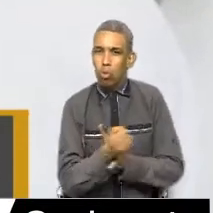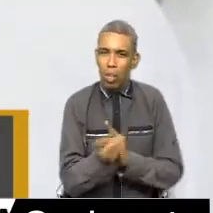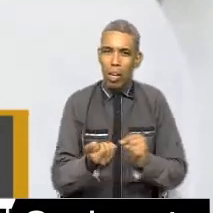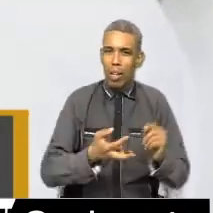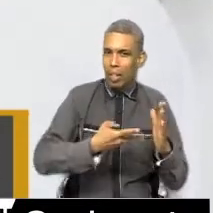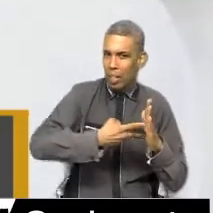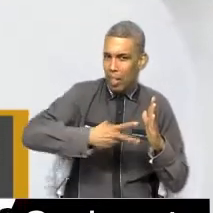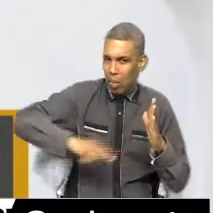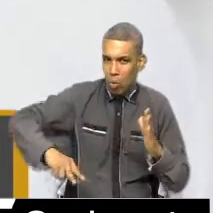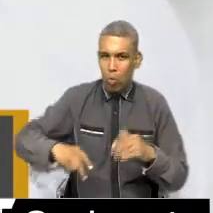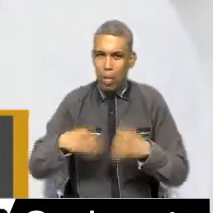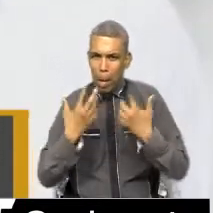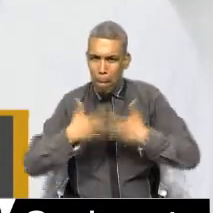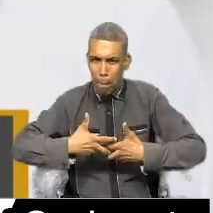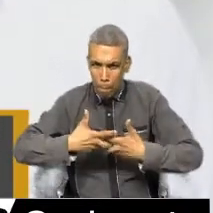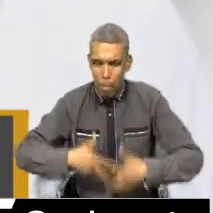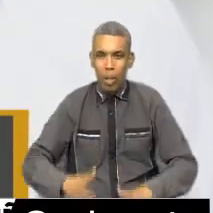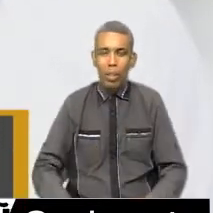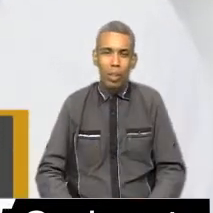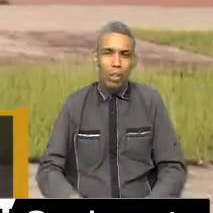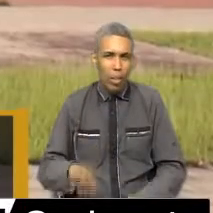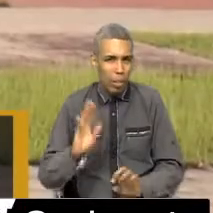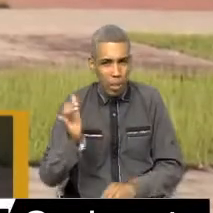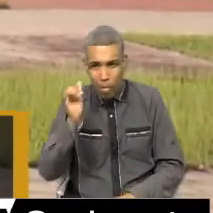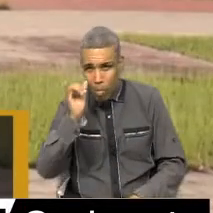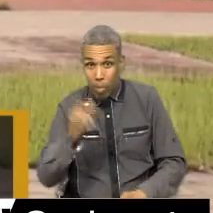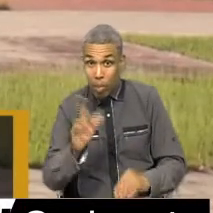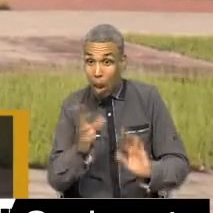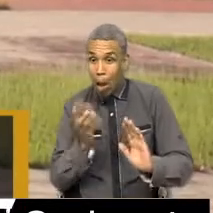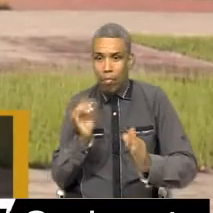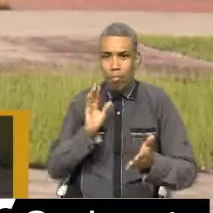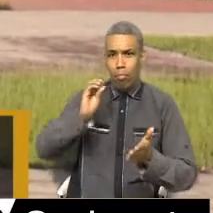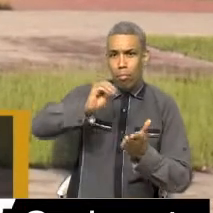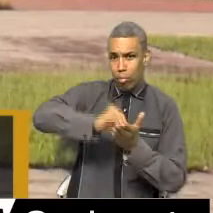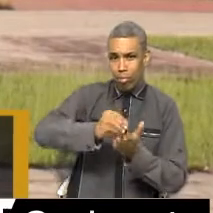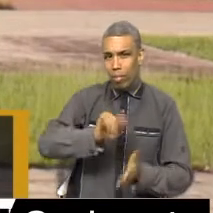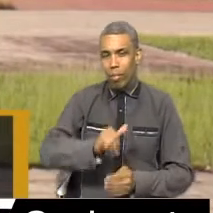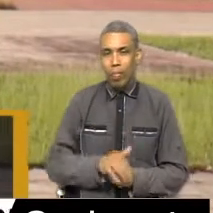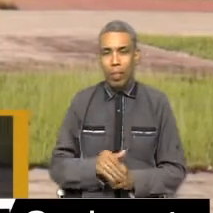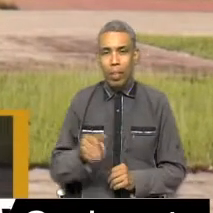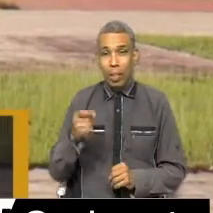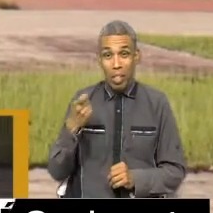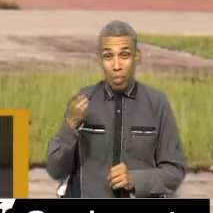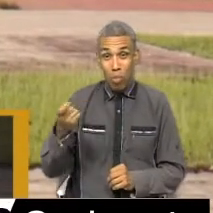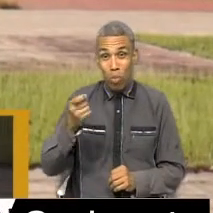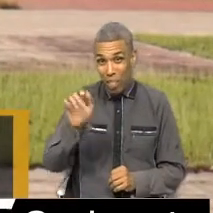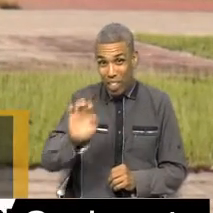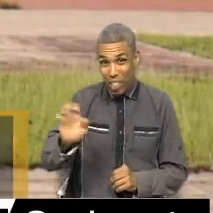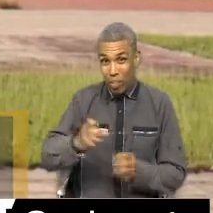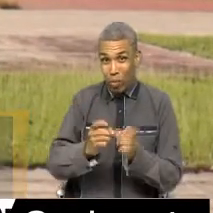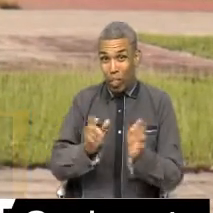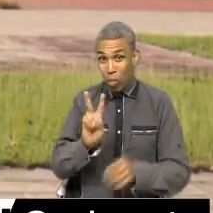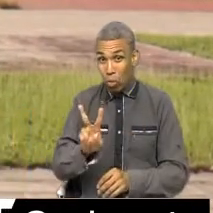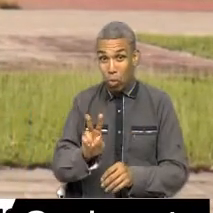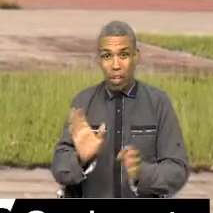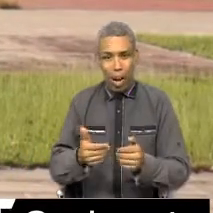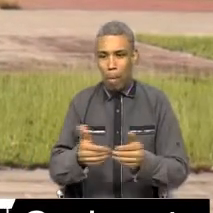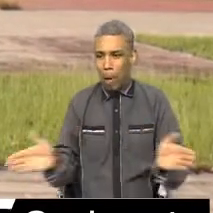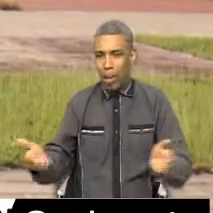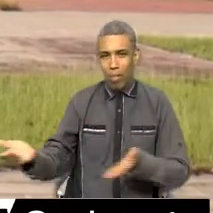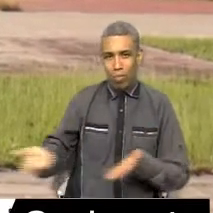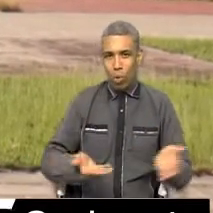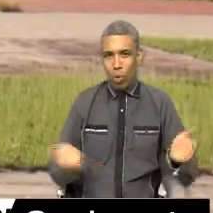gestión empresarial e ingeniería agroindustrial ya también están en plataforma. El próximo 2 de enero el Instituto Universitario de La Paz abrirá nuevamente sus